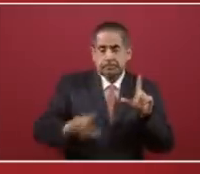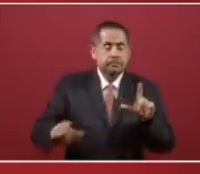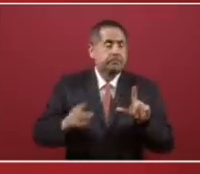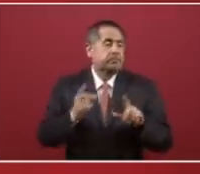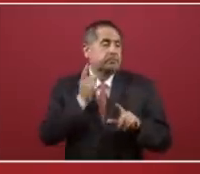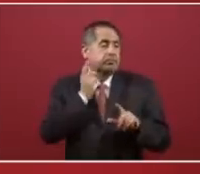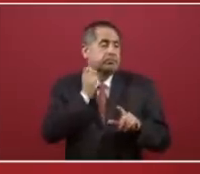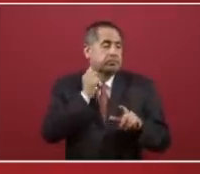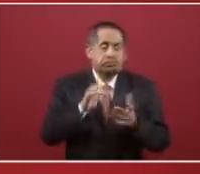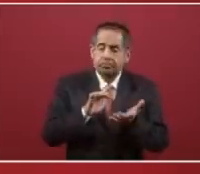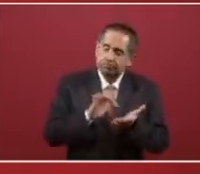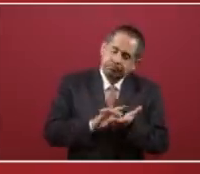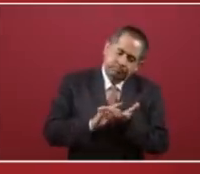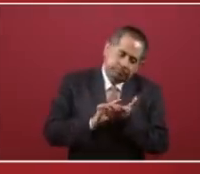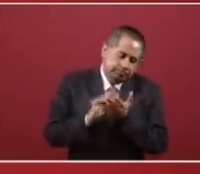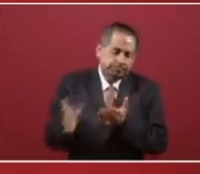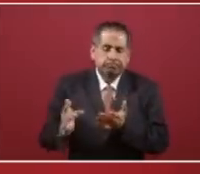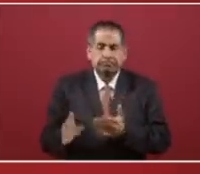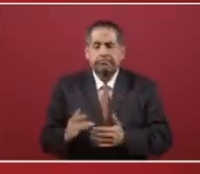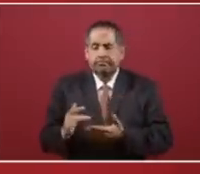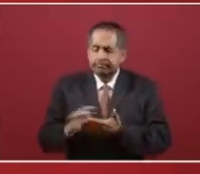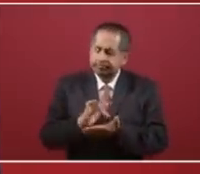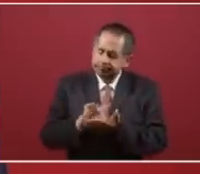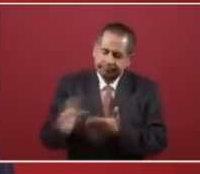del poder legislativo